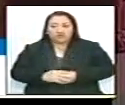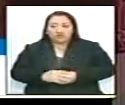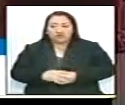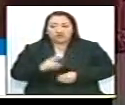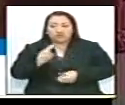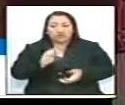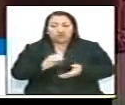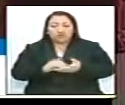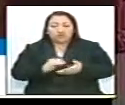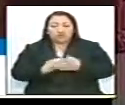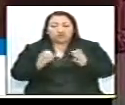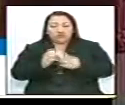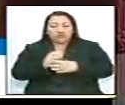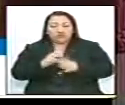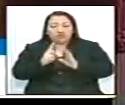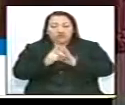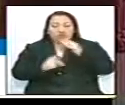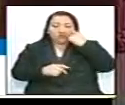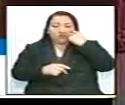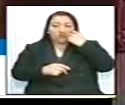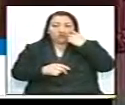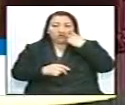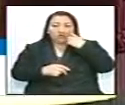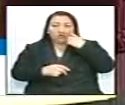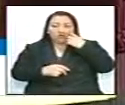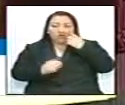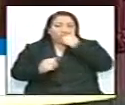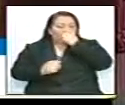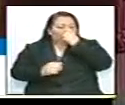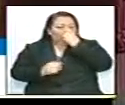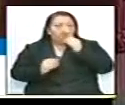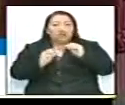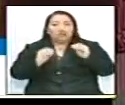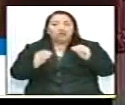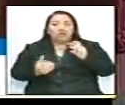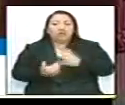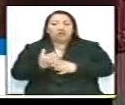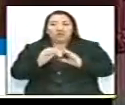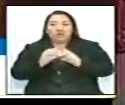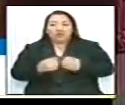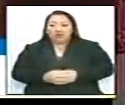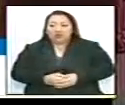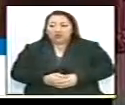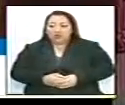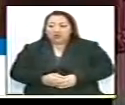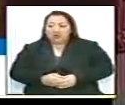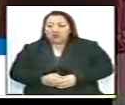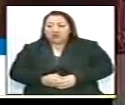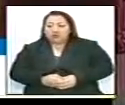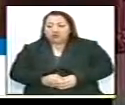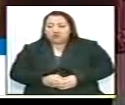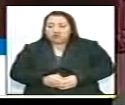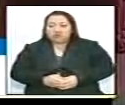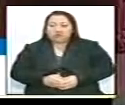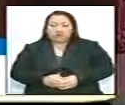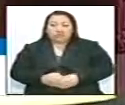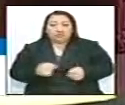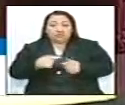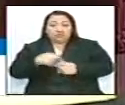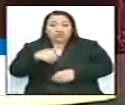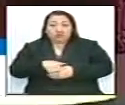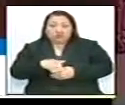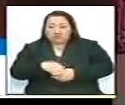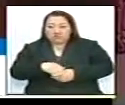consejos de ministros. El decreto de disolución contiene la convocatoria de elecciones para un nuevo Congreso. Dichas elecciones se realizan al